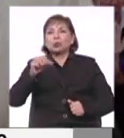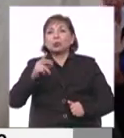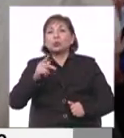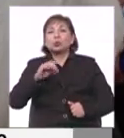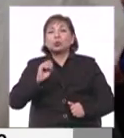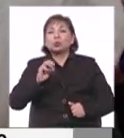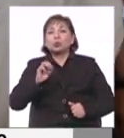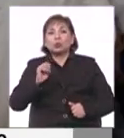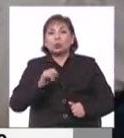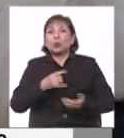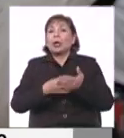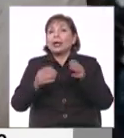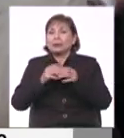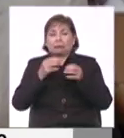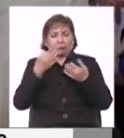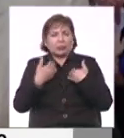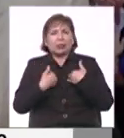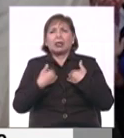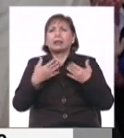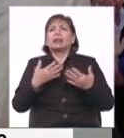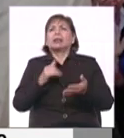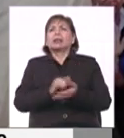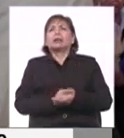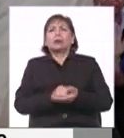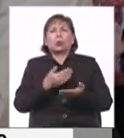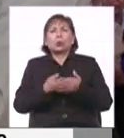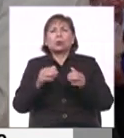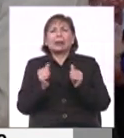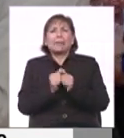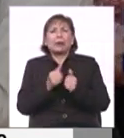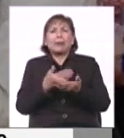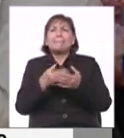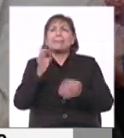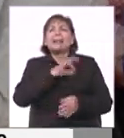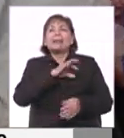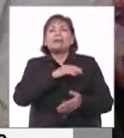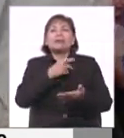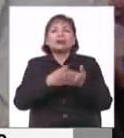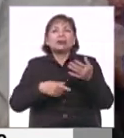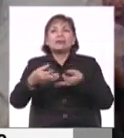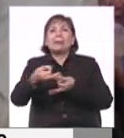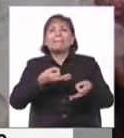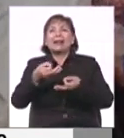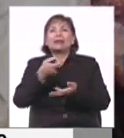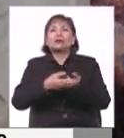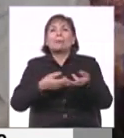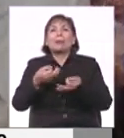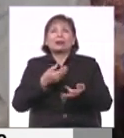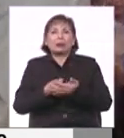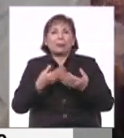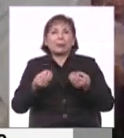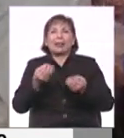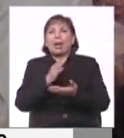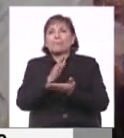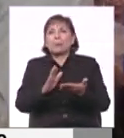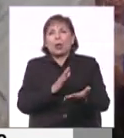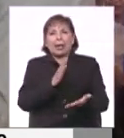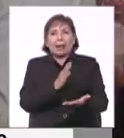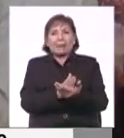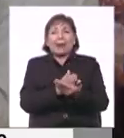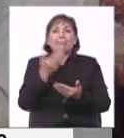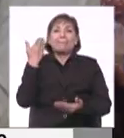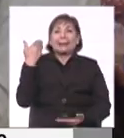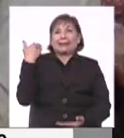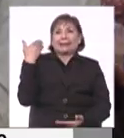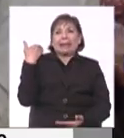que hemos tenido prácticamente sin tener ese beneficio de ese presupuesto porque había problemas las gestiones